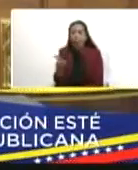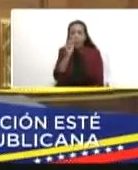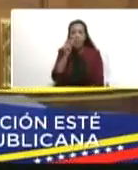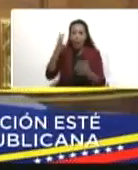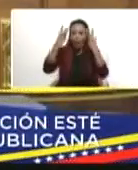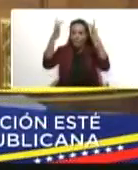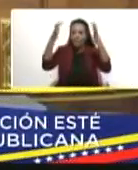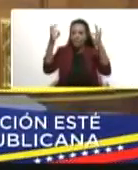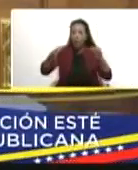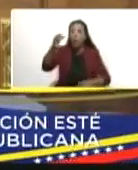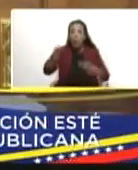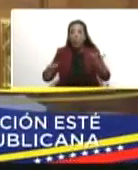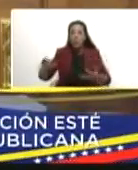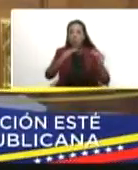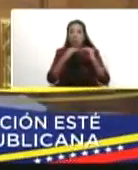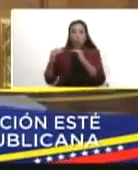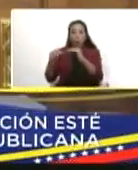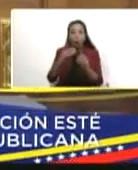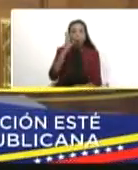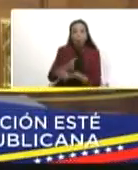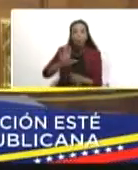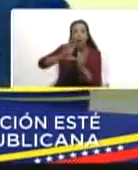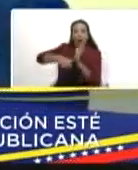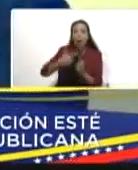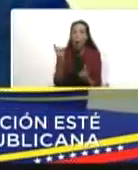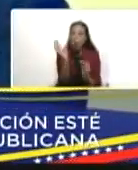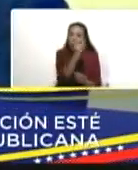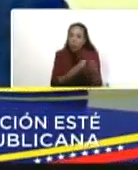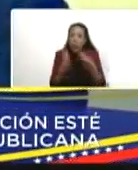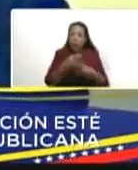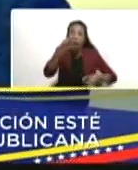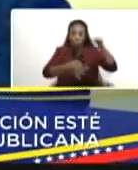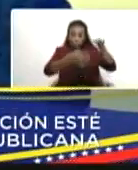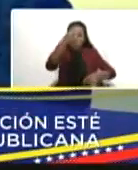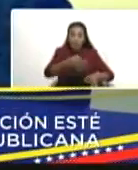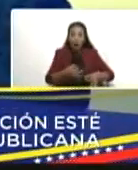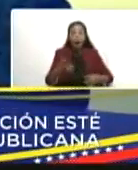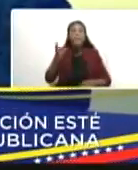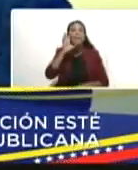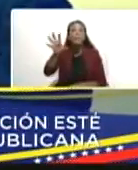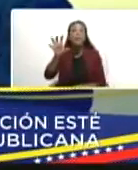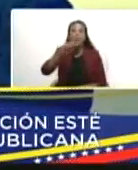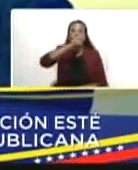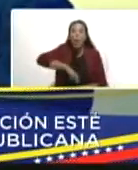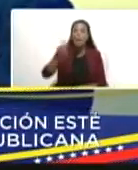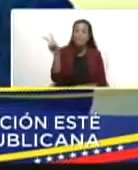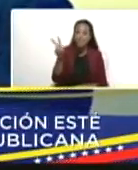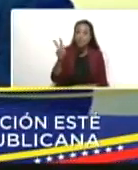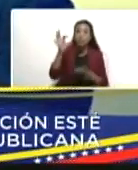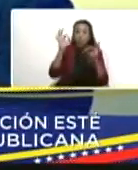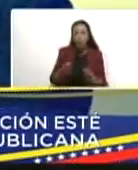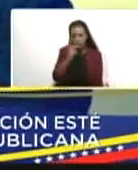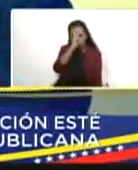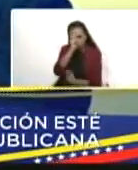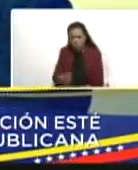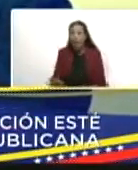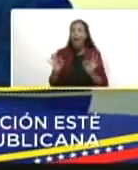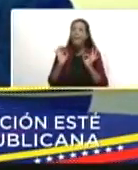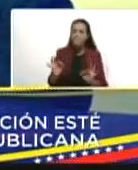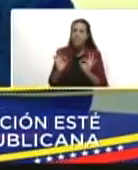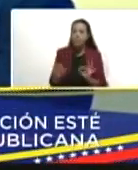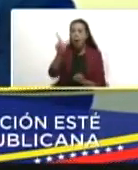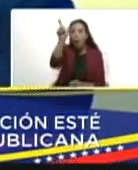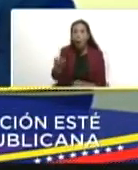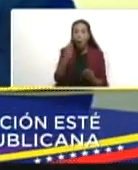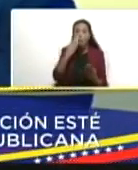capacidad de hacer justicia contra la corrupción y de hacer justicia para nuestro país un reconocimiento especial al